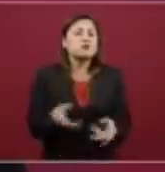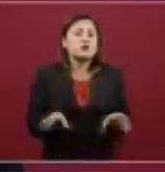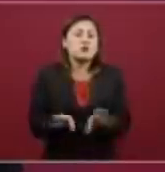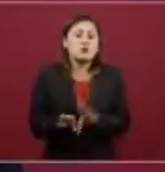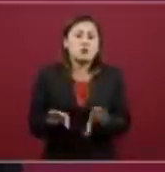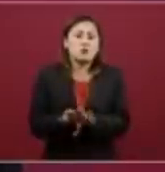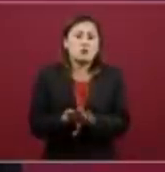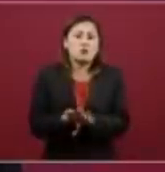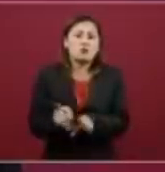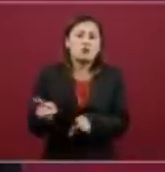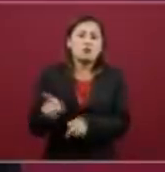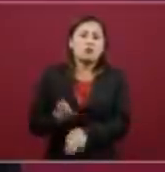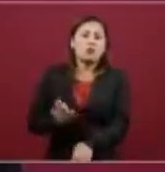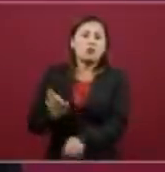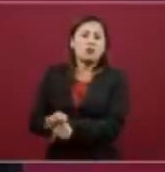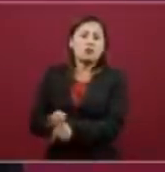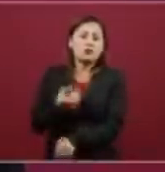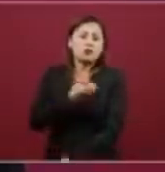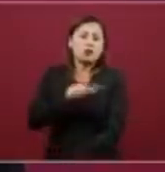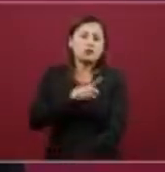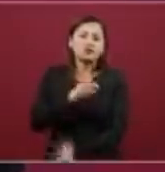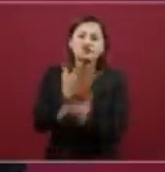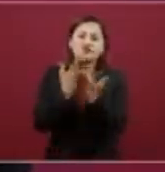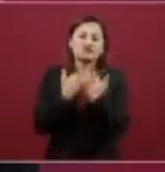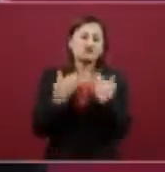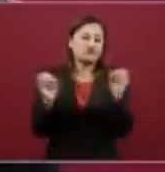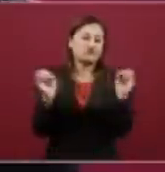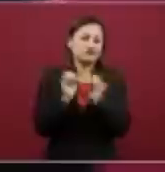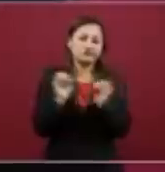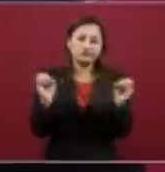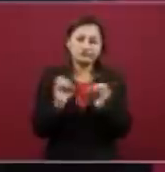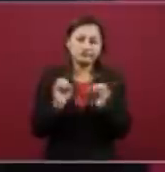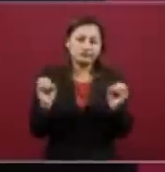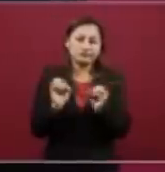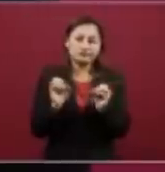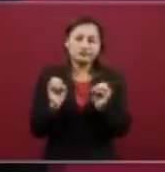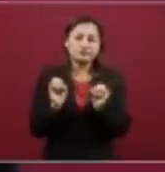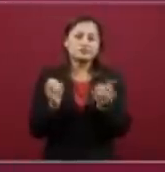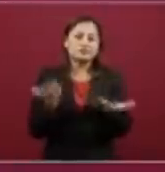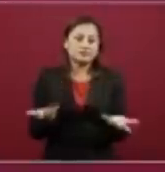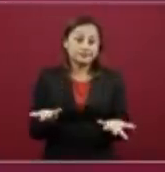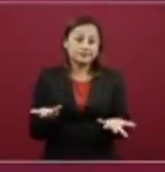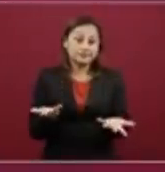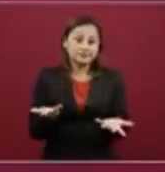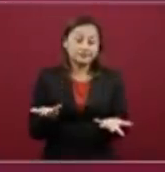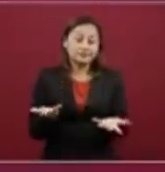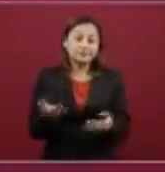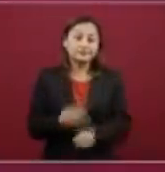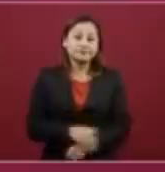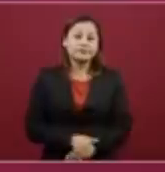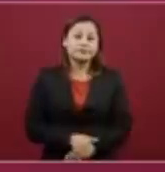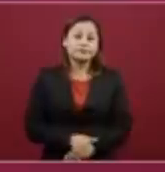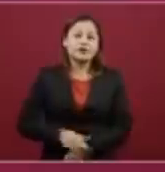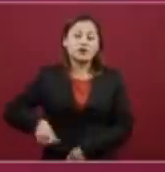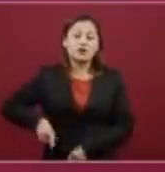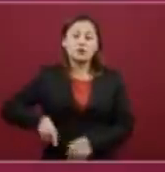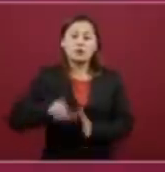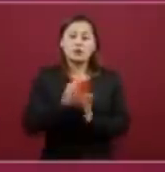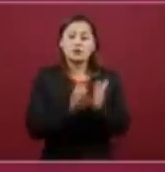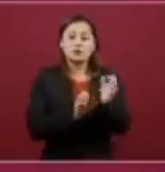garantizado el derecho a la salud. O sea, se incumple con lo que dice la